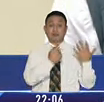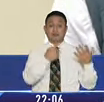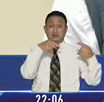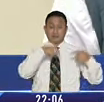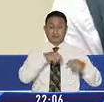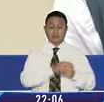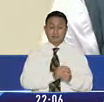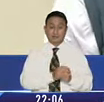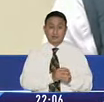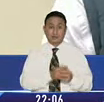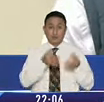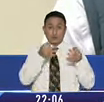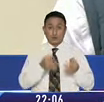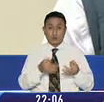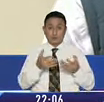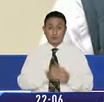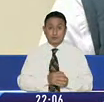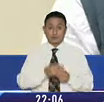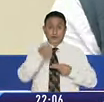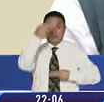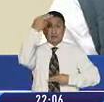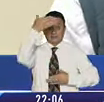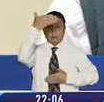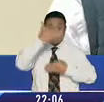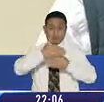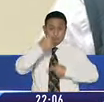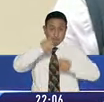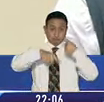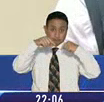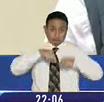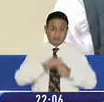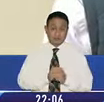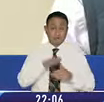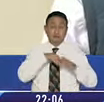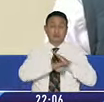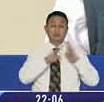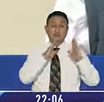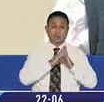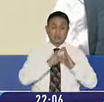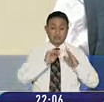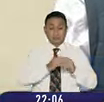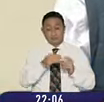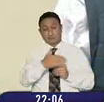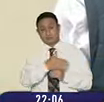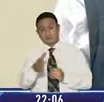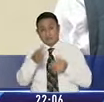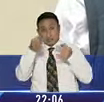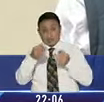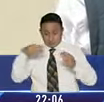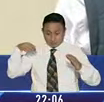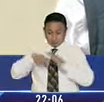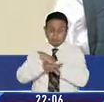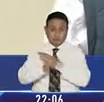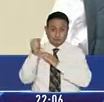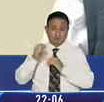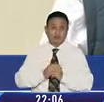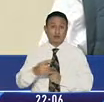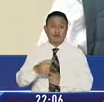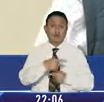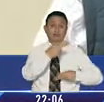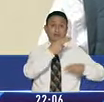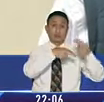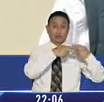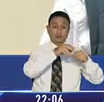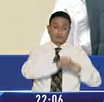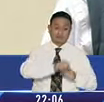justamente atrapándonos cuando cerramos los locales o cuando acá, por ejemplo, entran a sus casas o abren las lámforas de sus